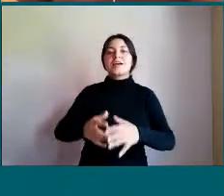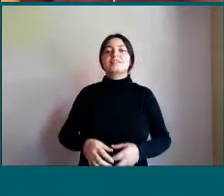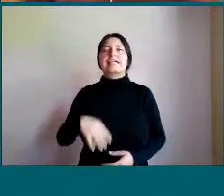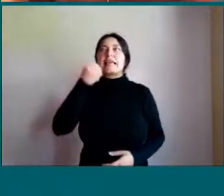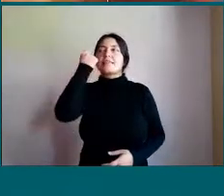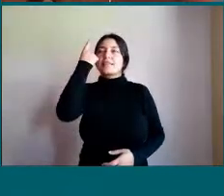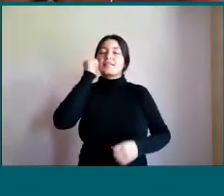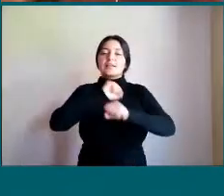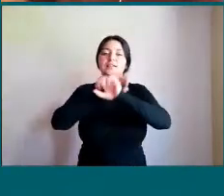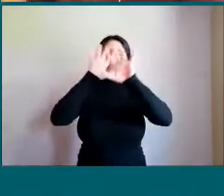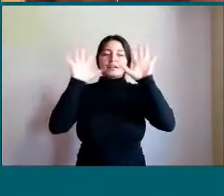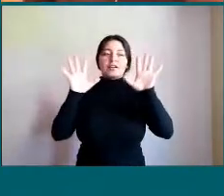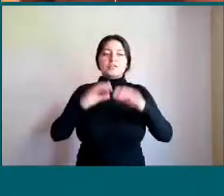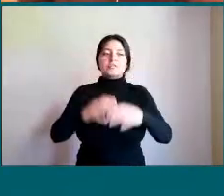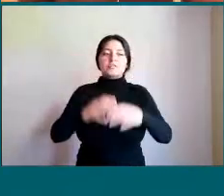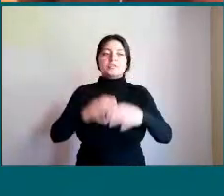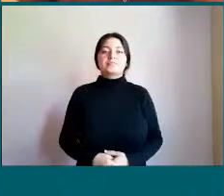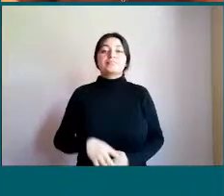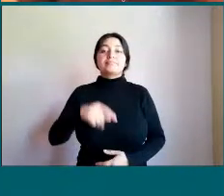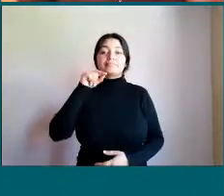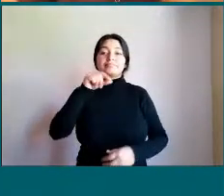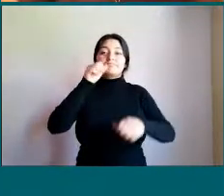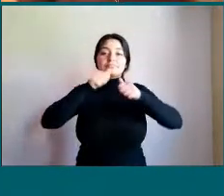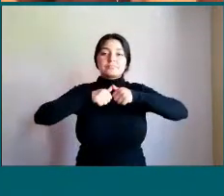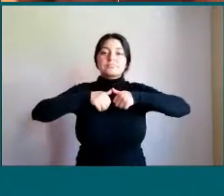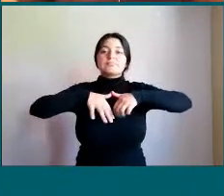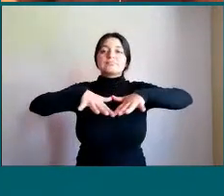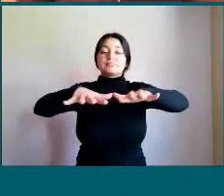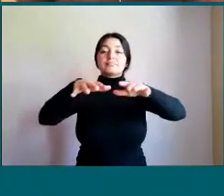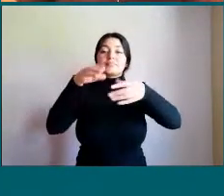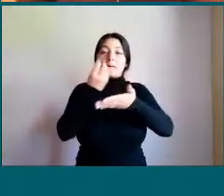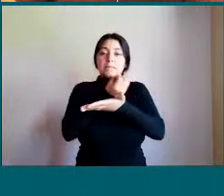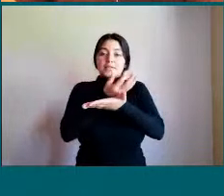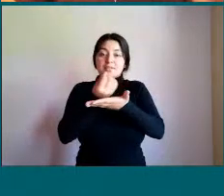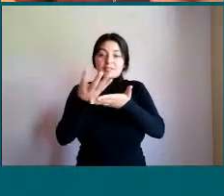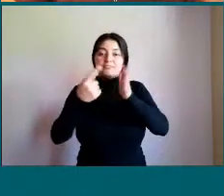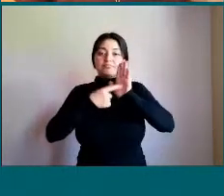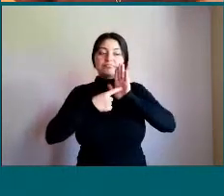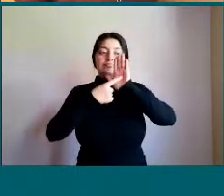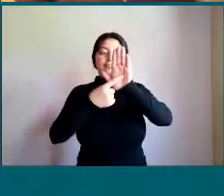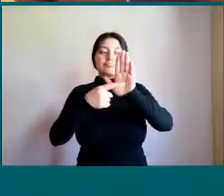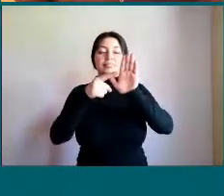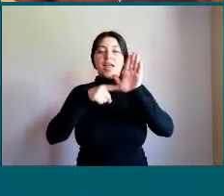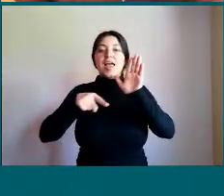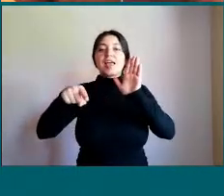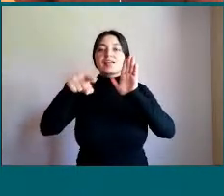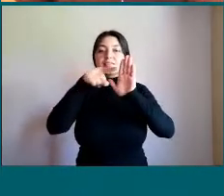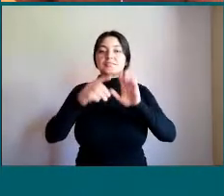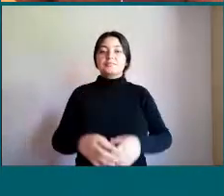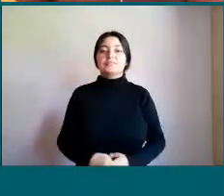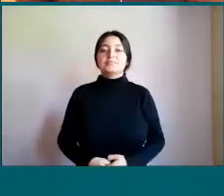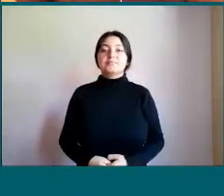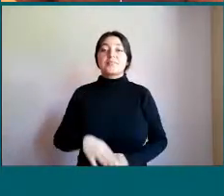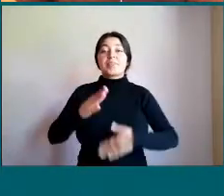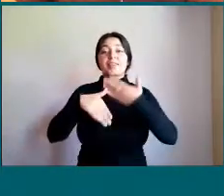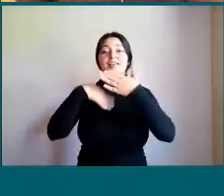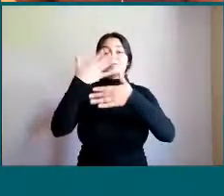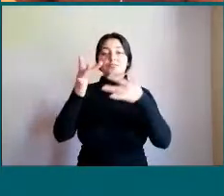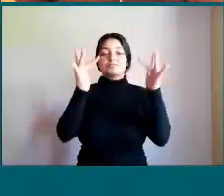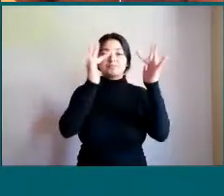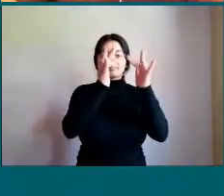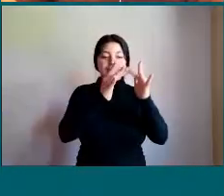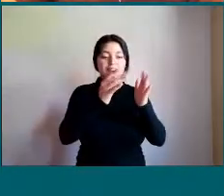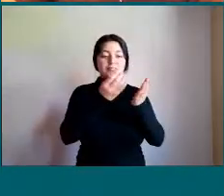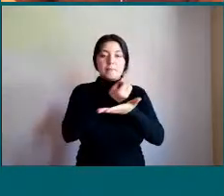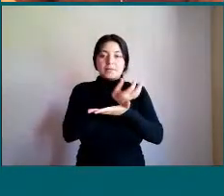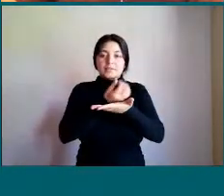en esas tarjetas, ¿vale? Que he compartido con el secretariado la presentación para que os la pueda hacer llegar y las leáis con más tranquilidad.